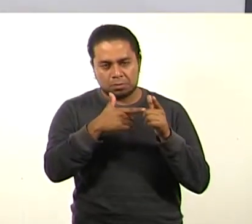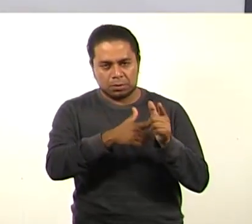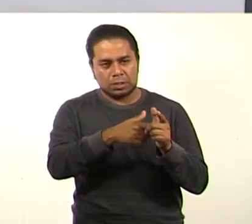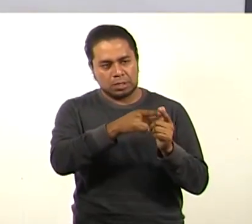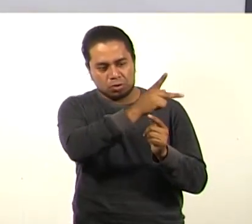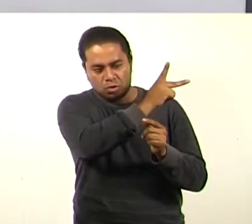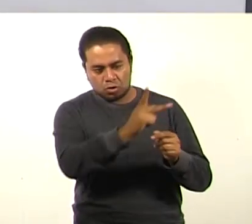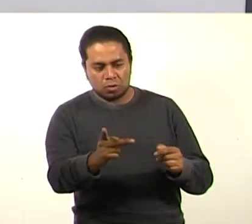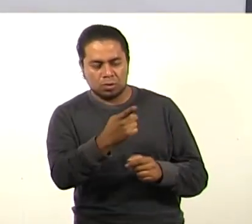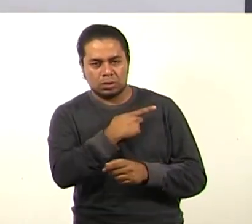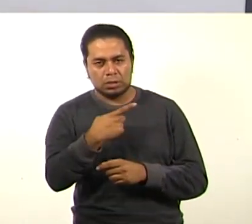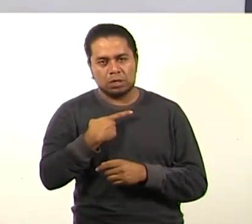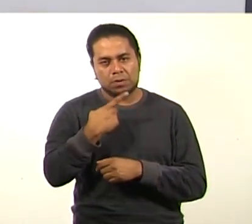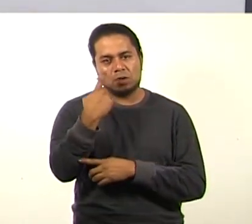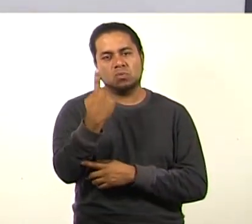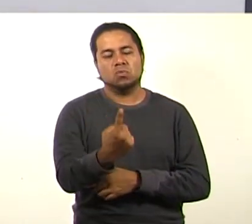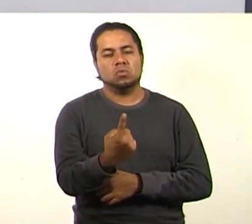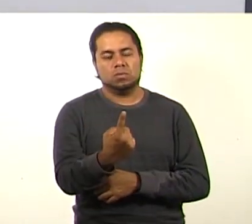unidades.